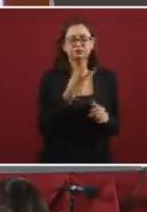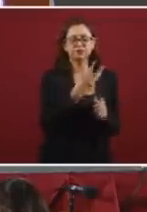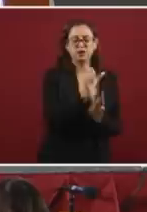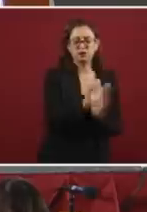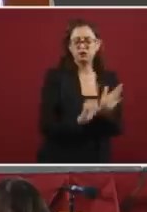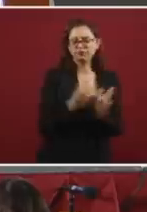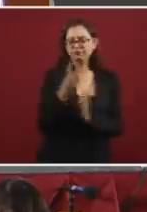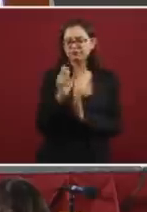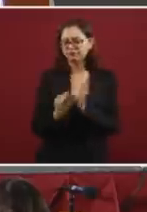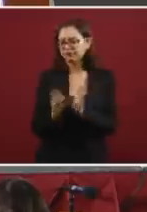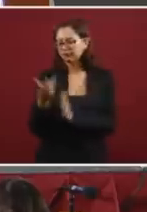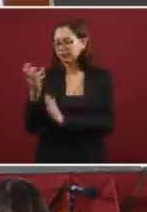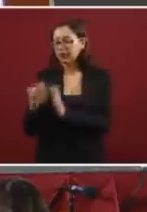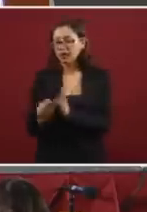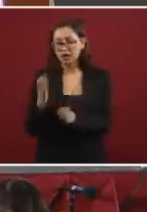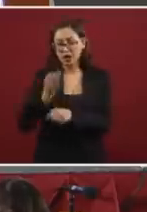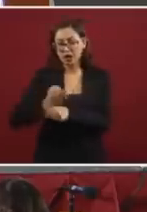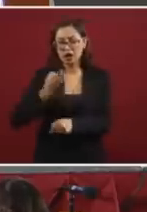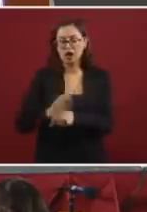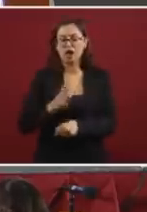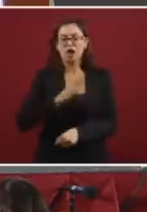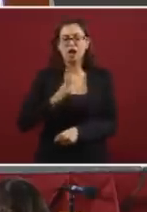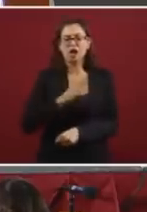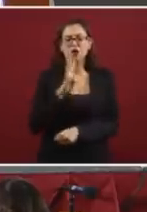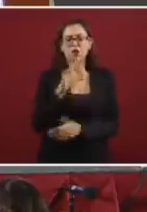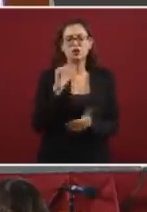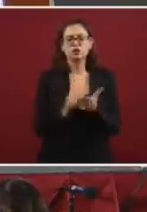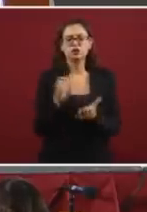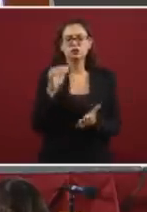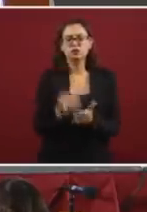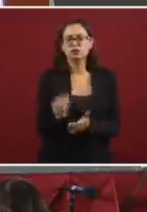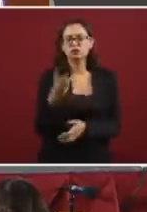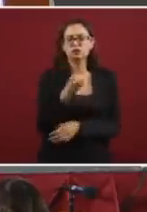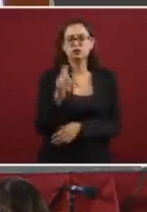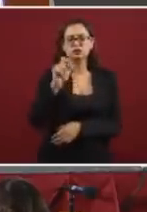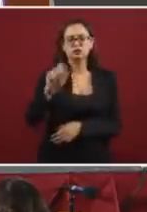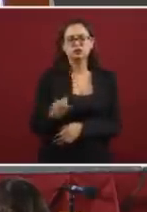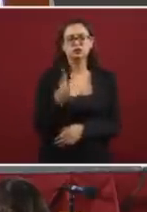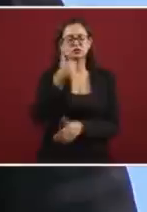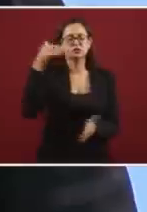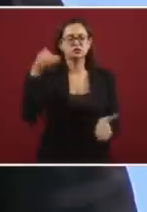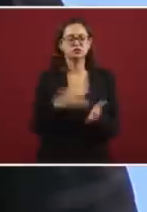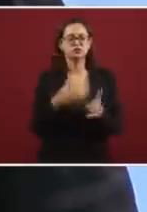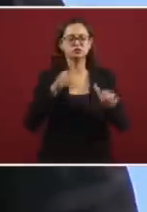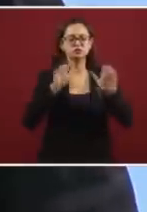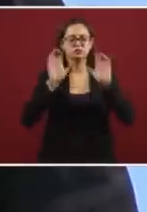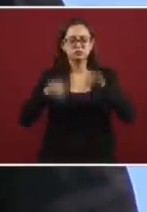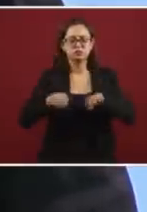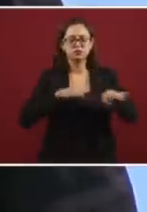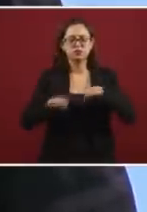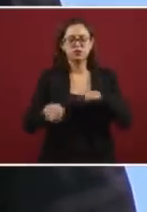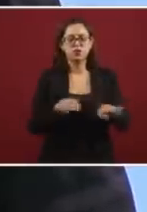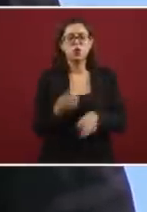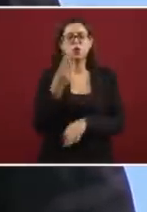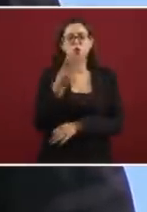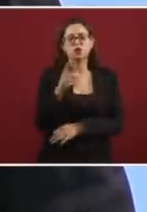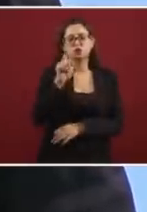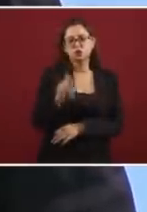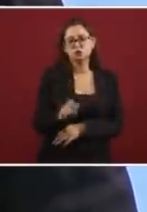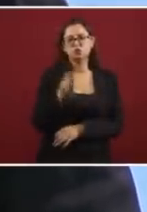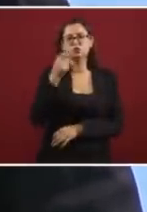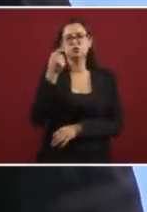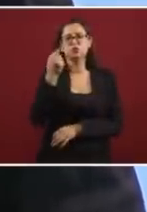estamos hablando de 4 millones 326 mil empleos será 4.4 más que en el